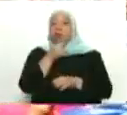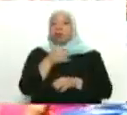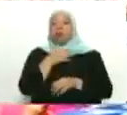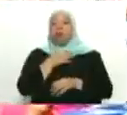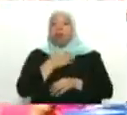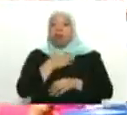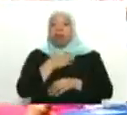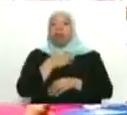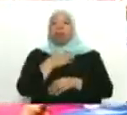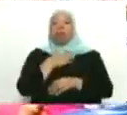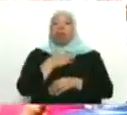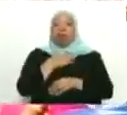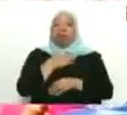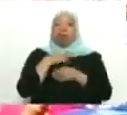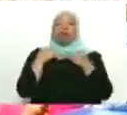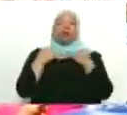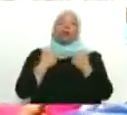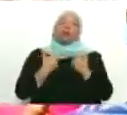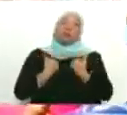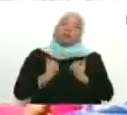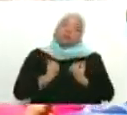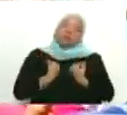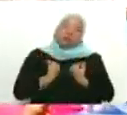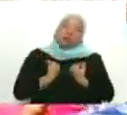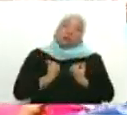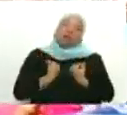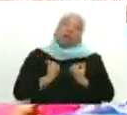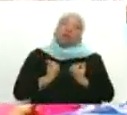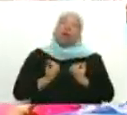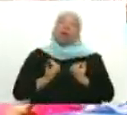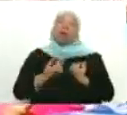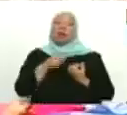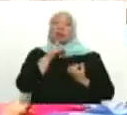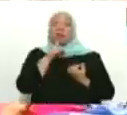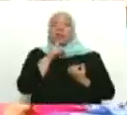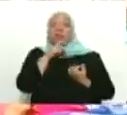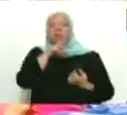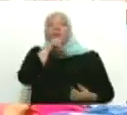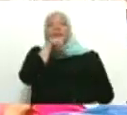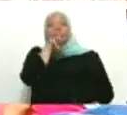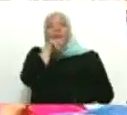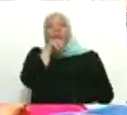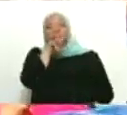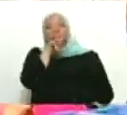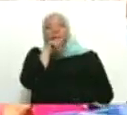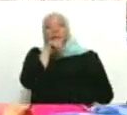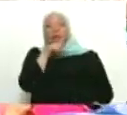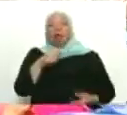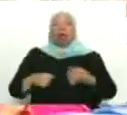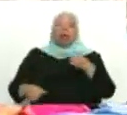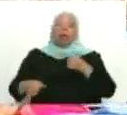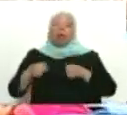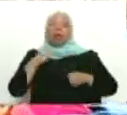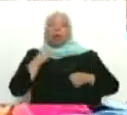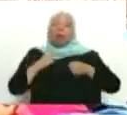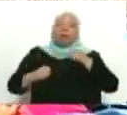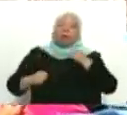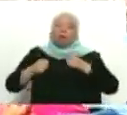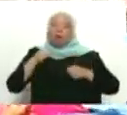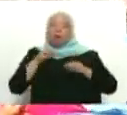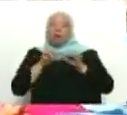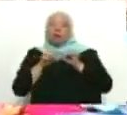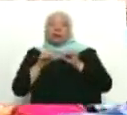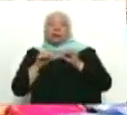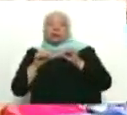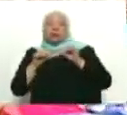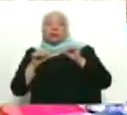Y eso que Diosdado me está dando consejo para poder recuperarlo. Pero de verdad, bueno, voy a